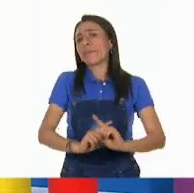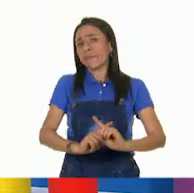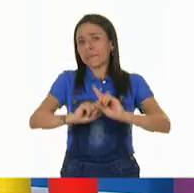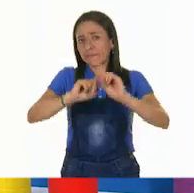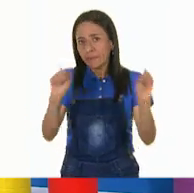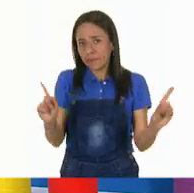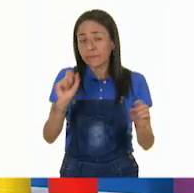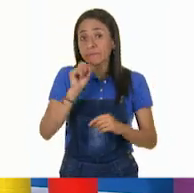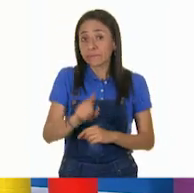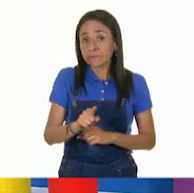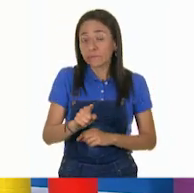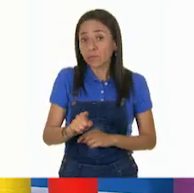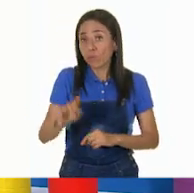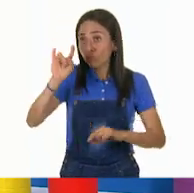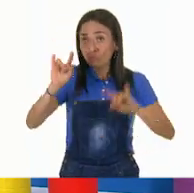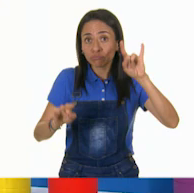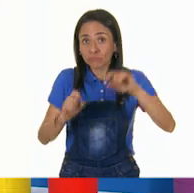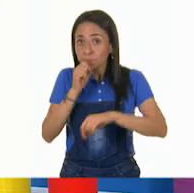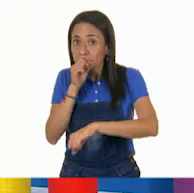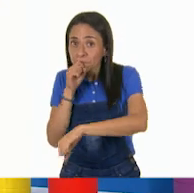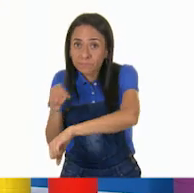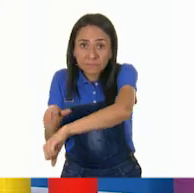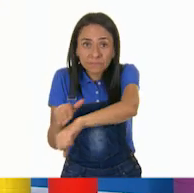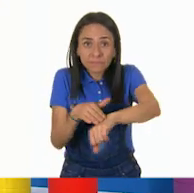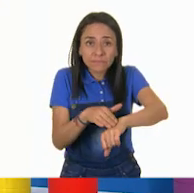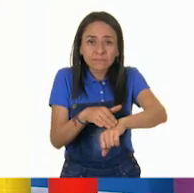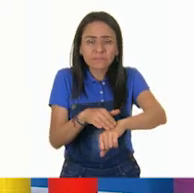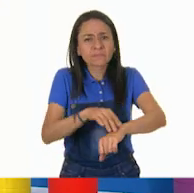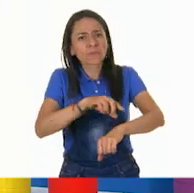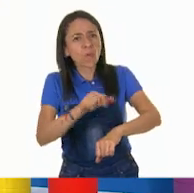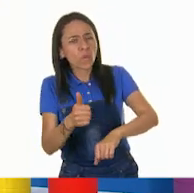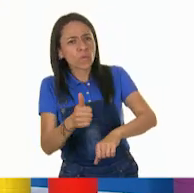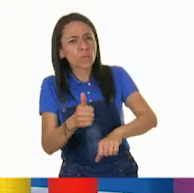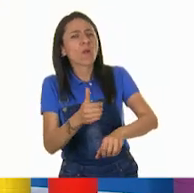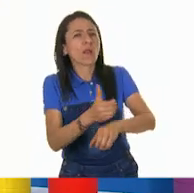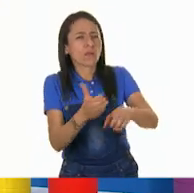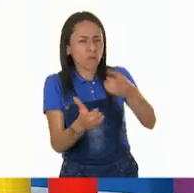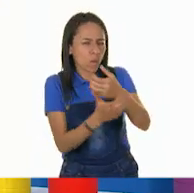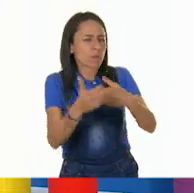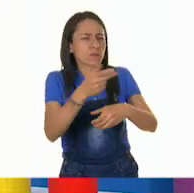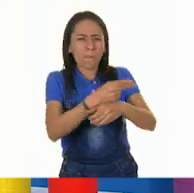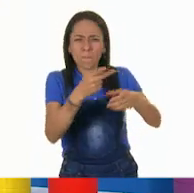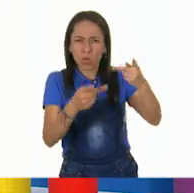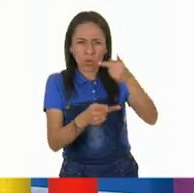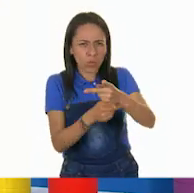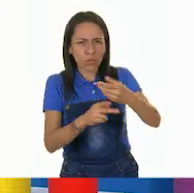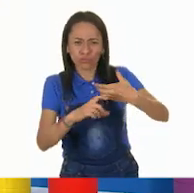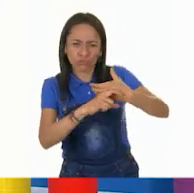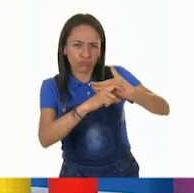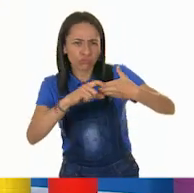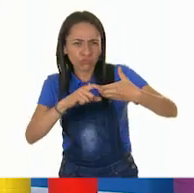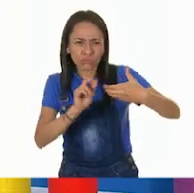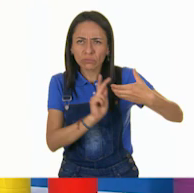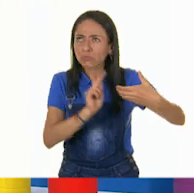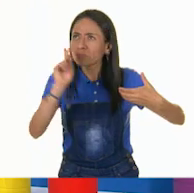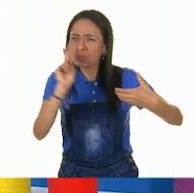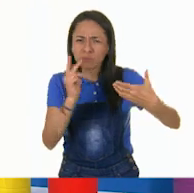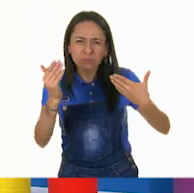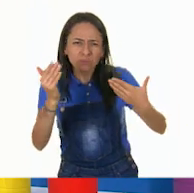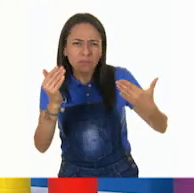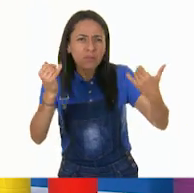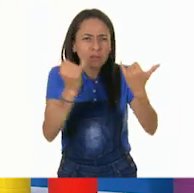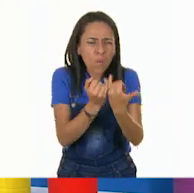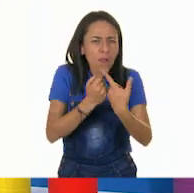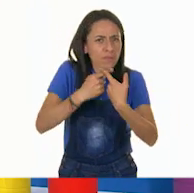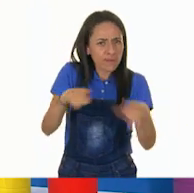publicitario y la que viene en la etiqueta del producto así que niñas y niños pongan mucha atención para que ustedes en casa puedan